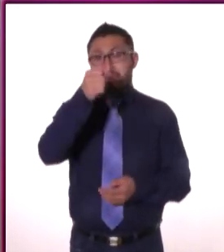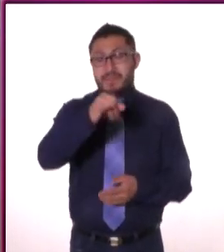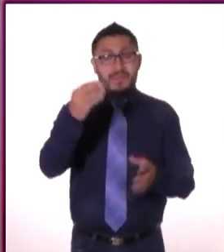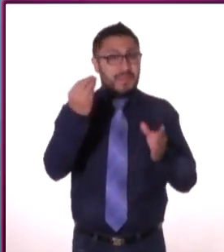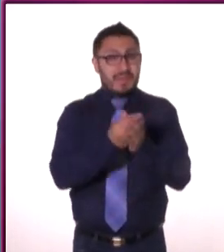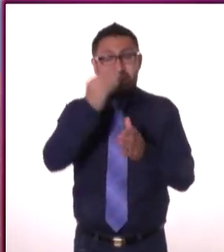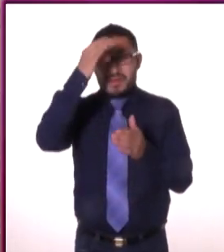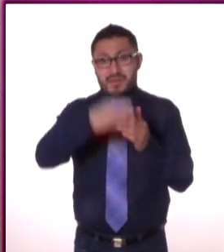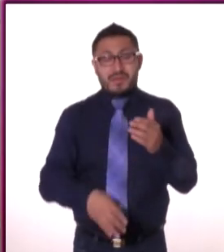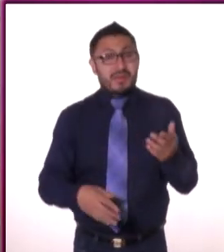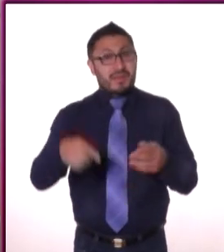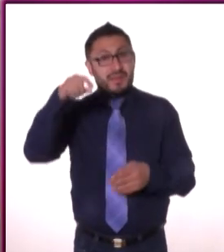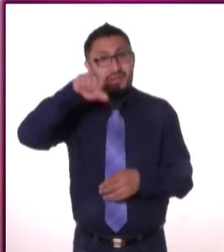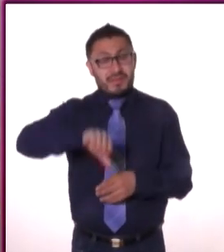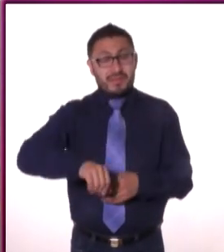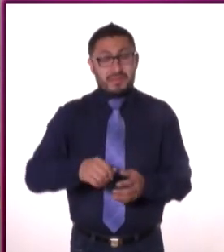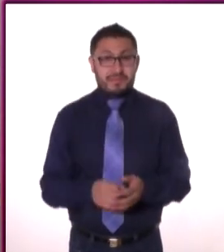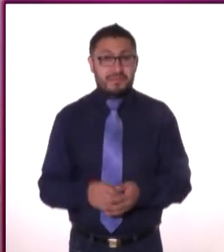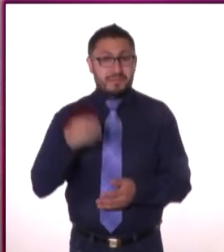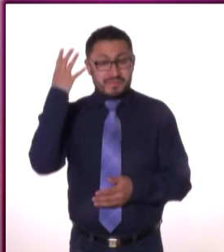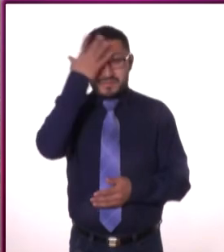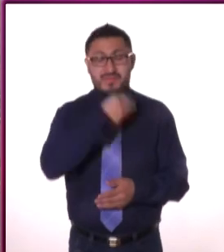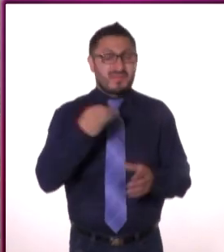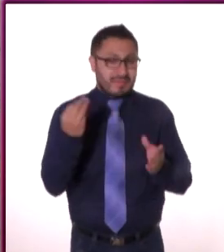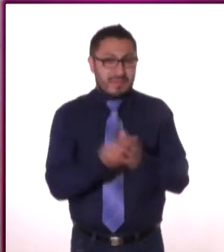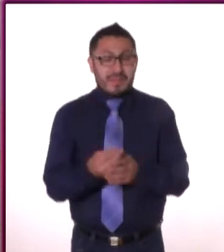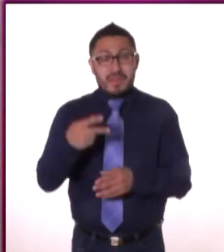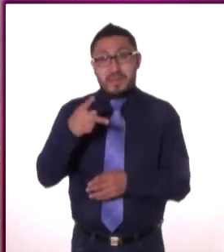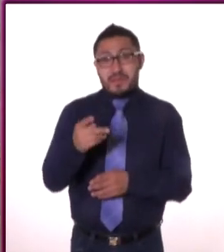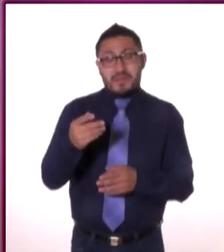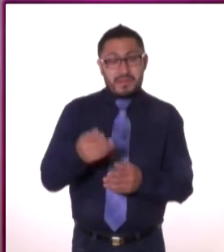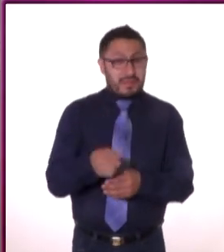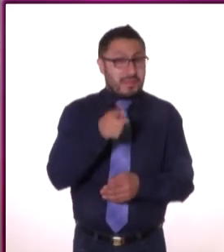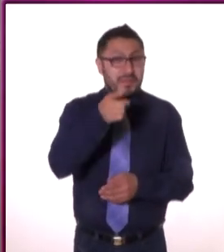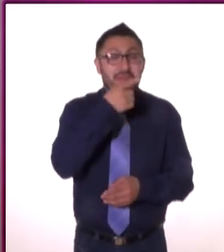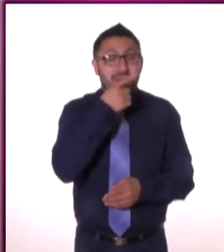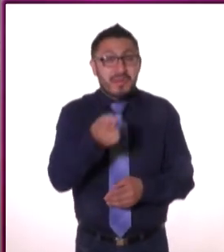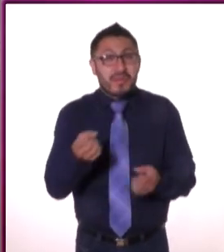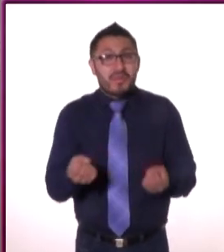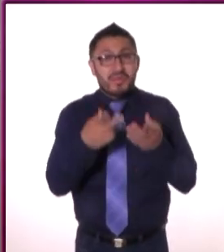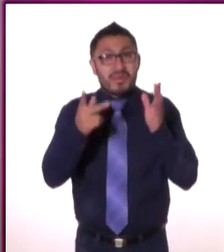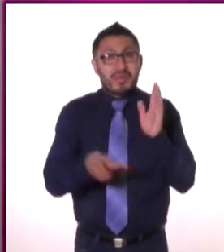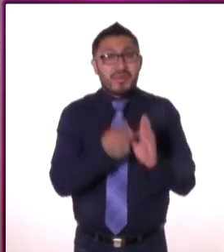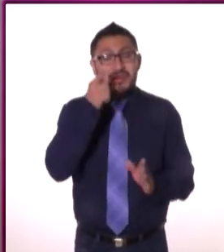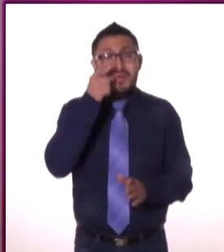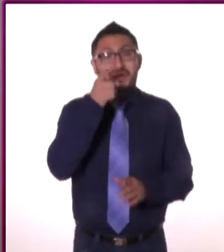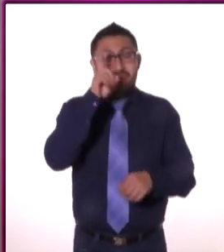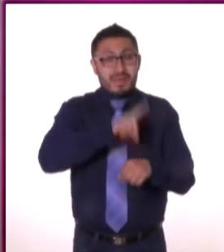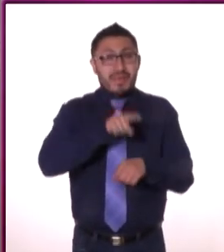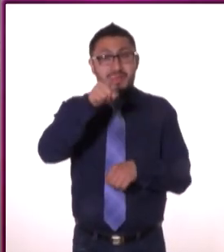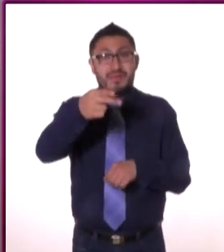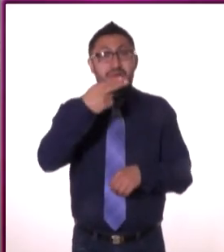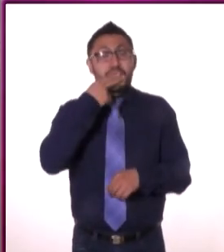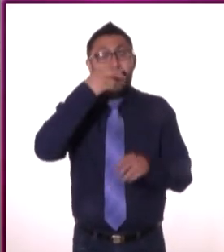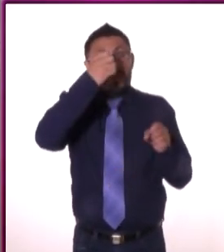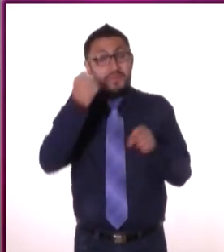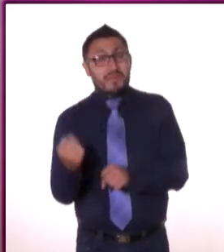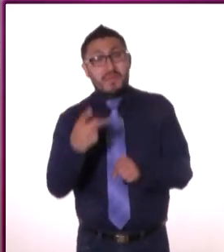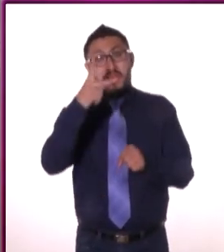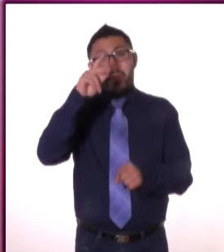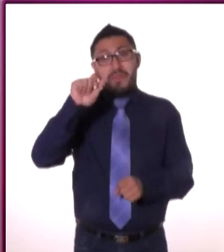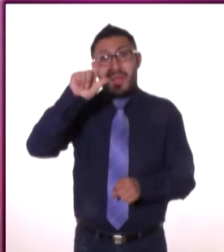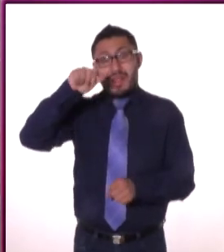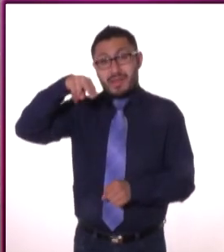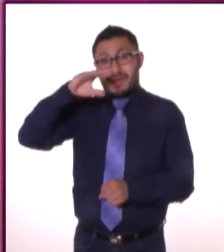en TV. Y así es como llegamos al final de este aventurero episodio, amiga. Pero antes de irnos, cuéntanos, ¿cuántas veces al día usas una